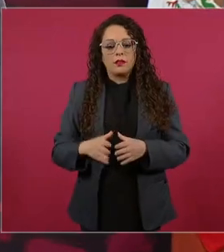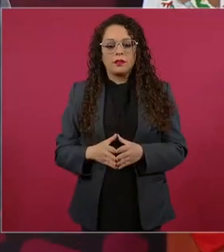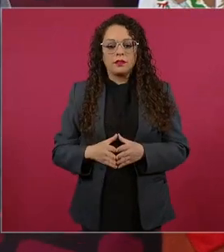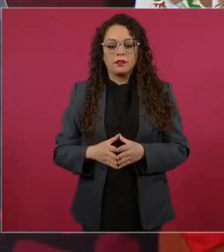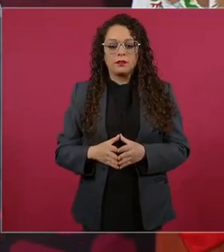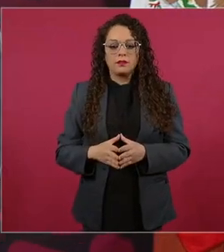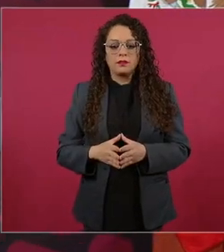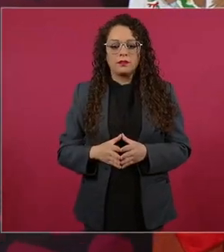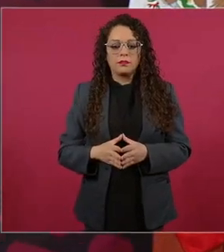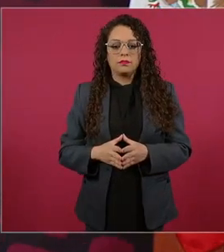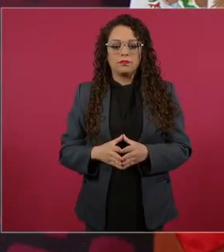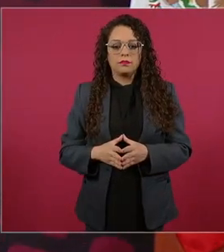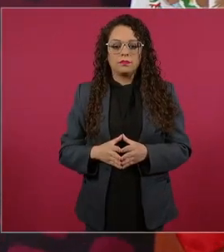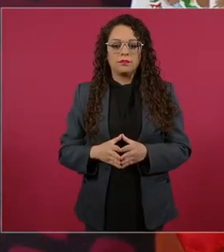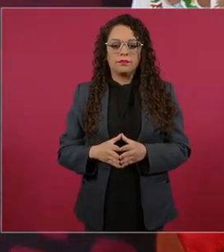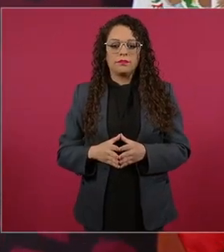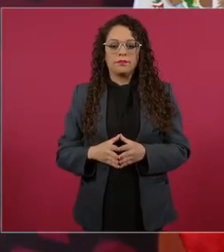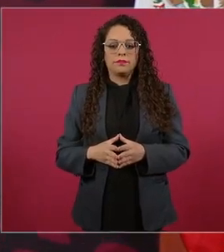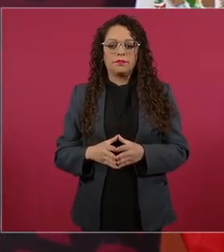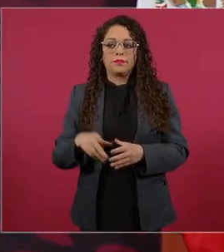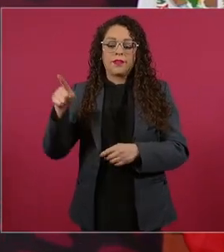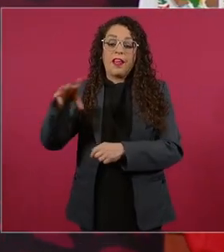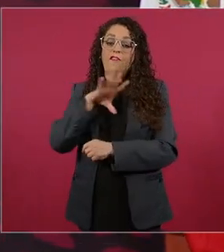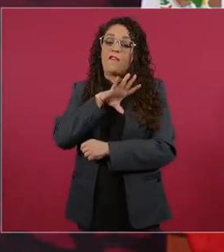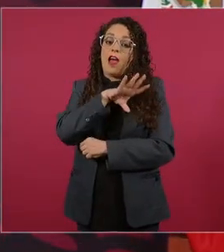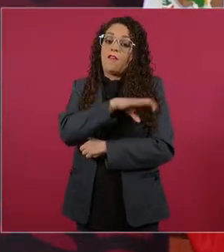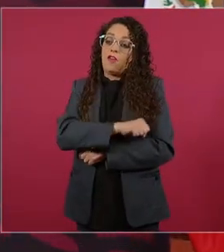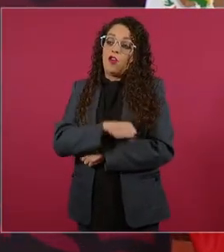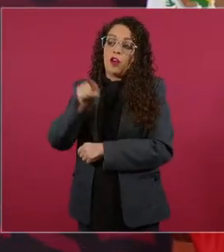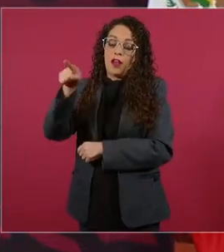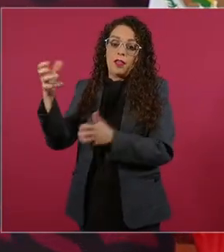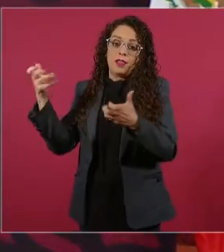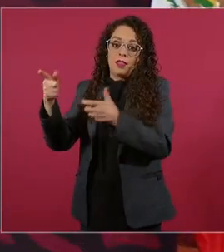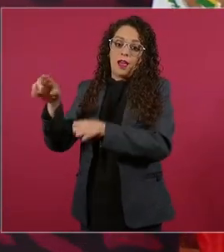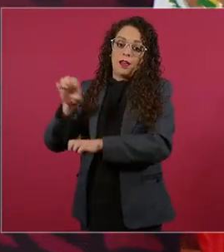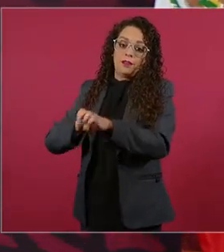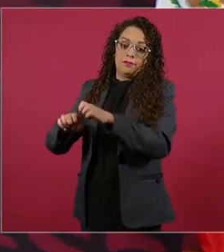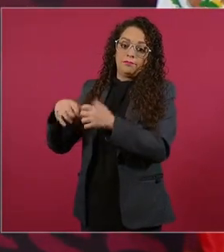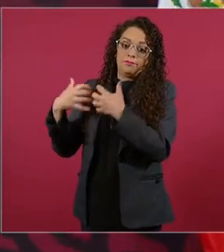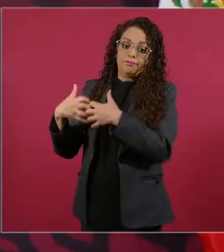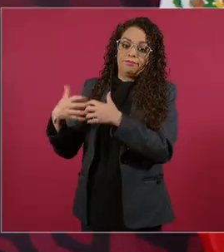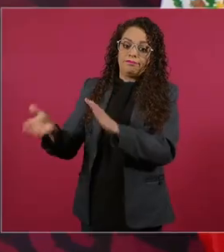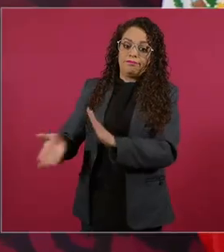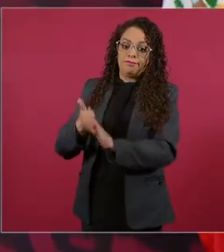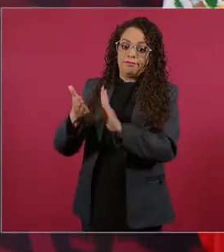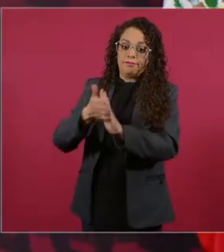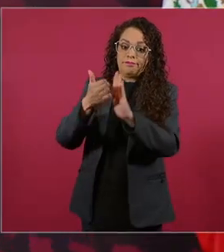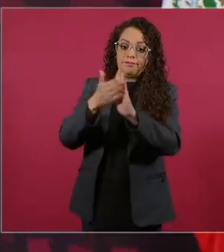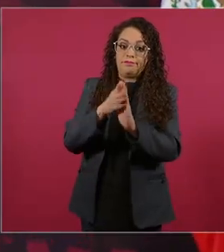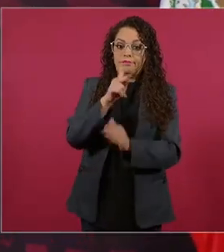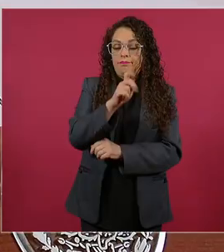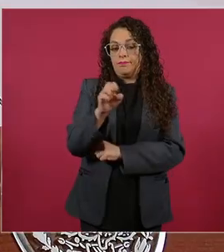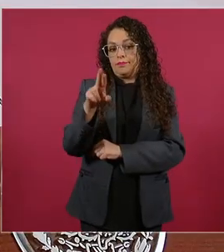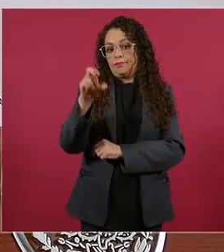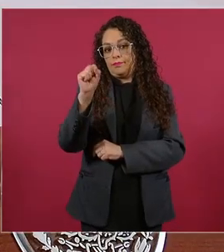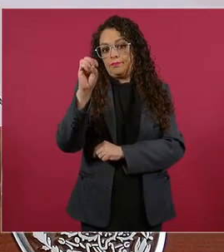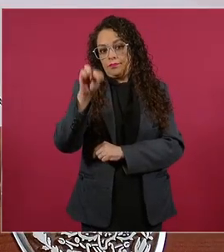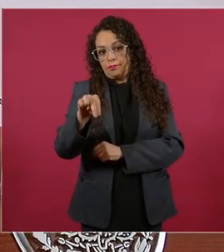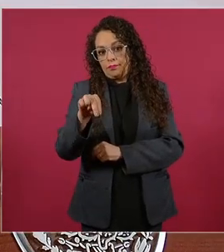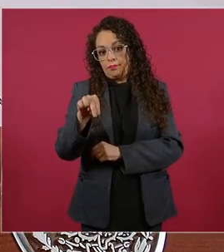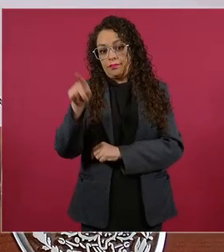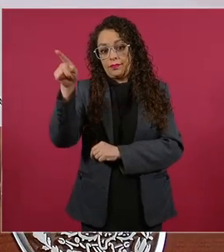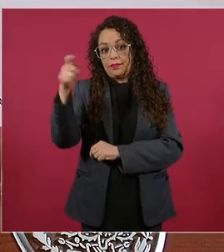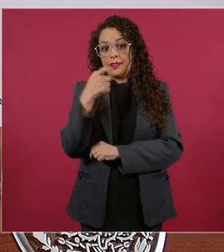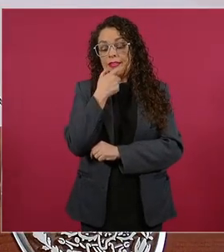con su constructor favorito, Pearson, un inglés, que era el dueño también